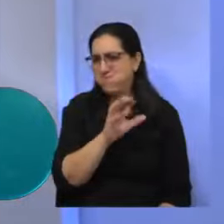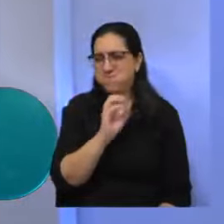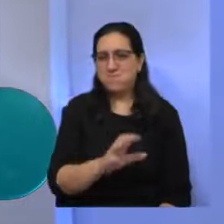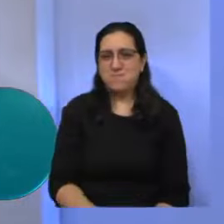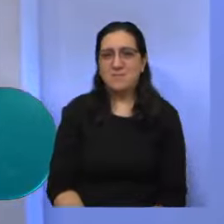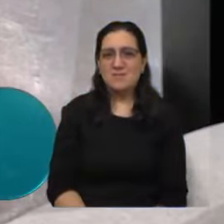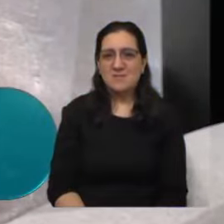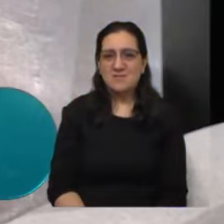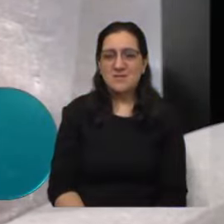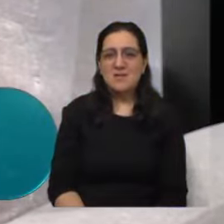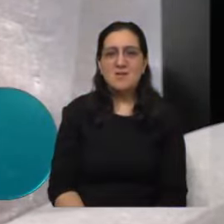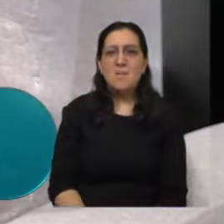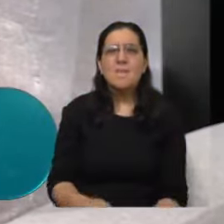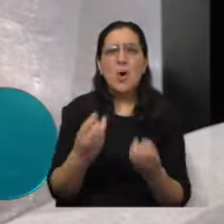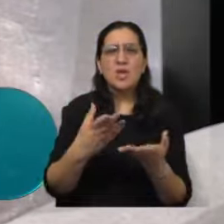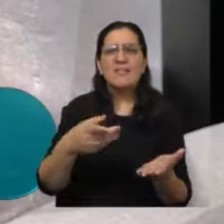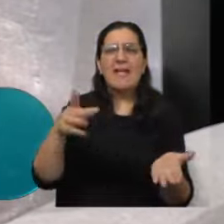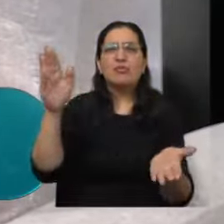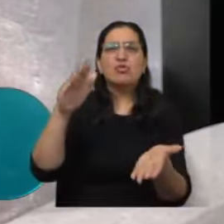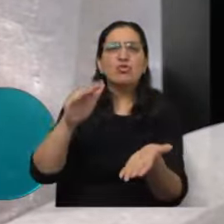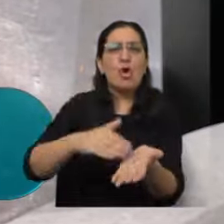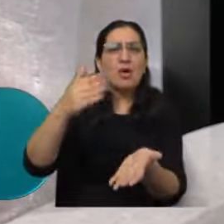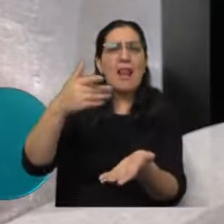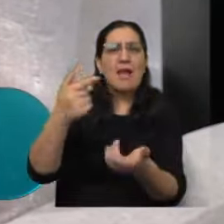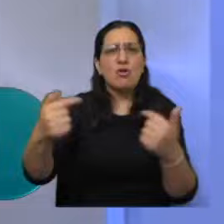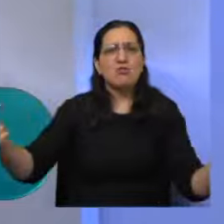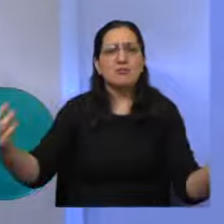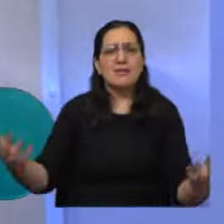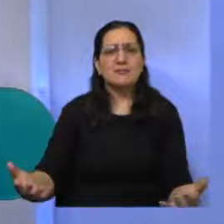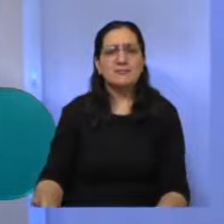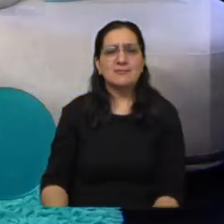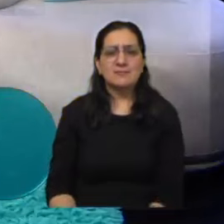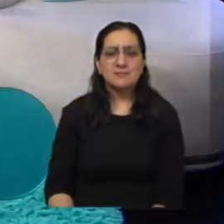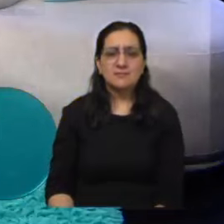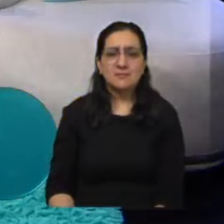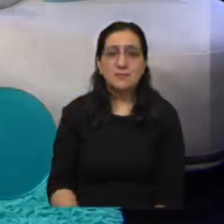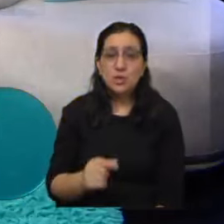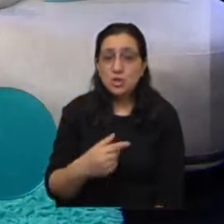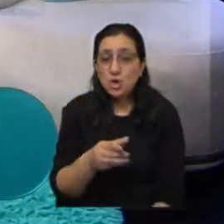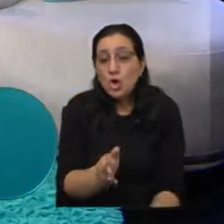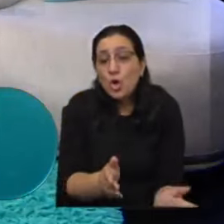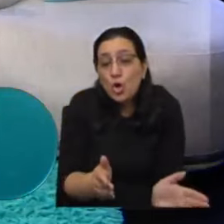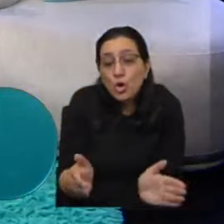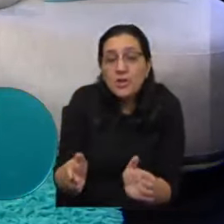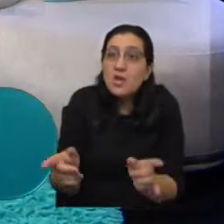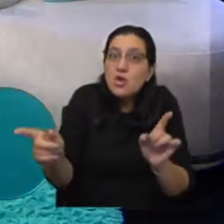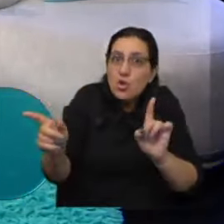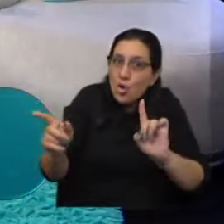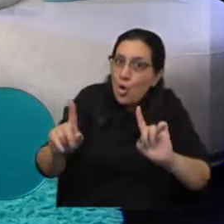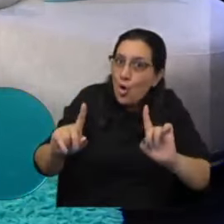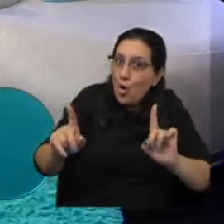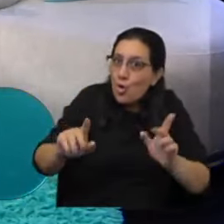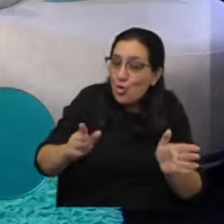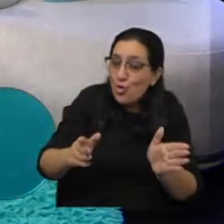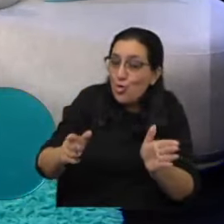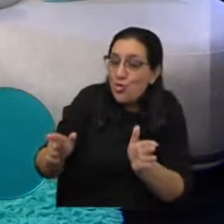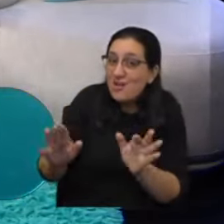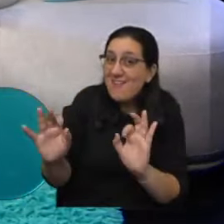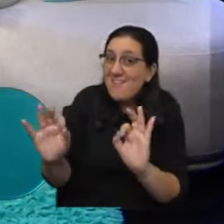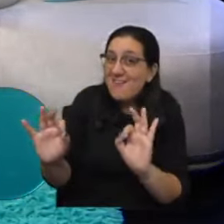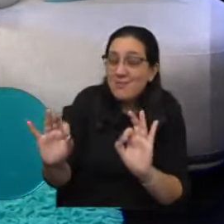tiene que tocar? ¿Dónde está el productor? ¿Dónde están claro, mis objetos? Dice, no, porque apoyé tal cosa y corrí todo. No. ¡No! ¡Saca la mano de